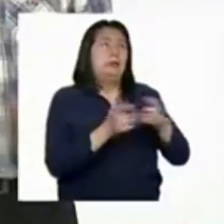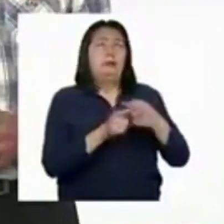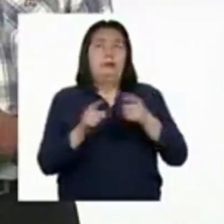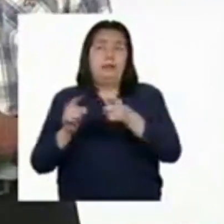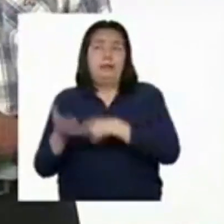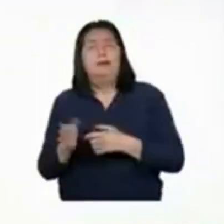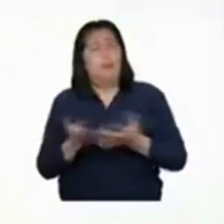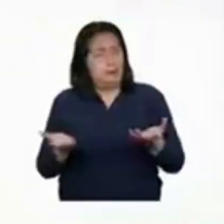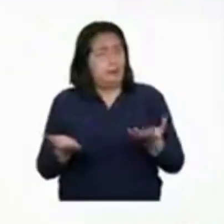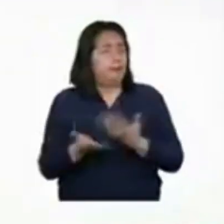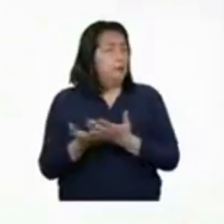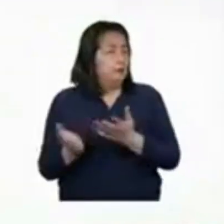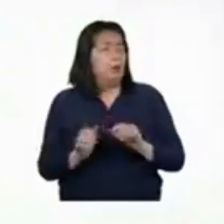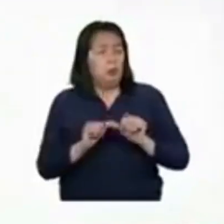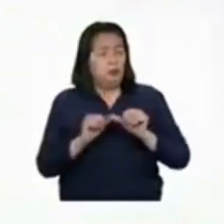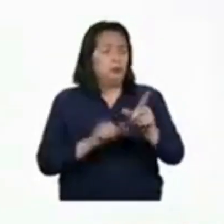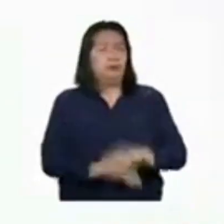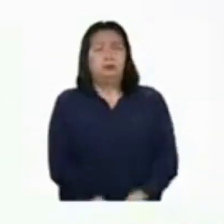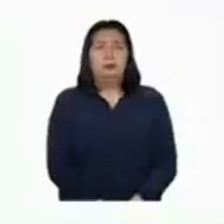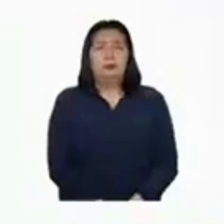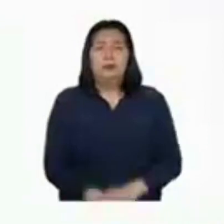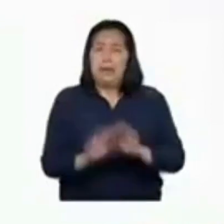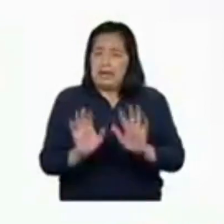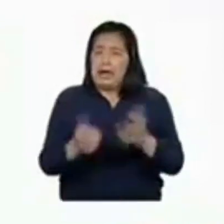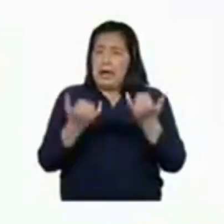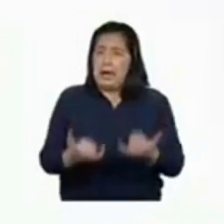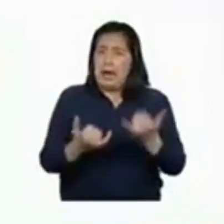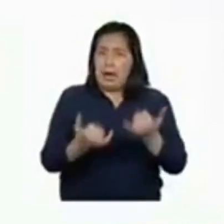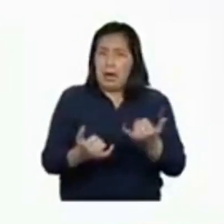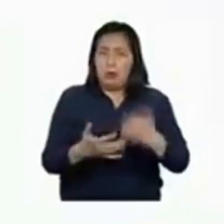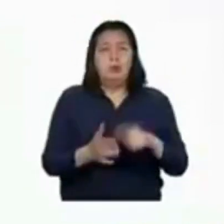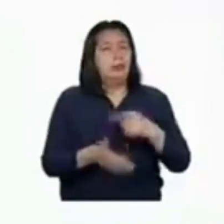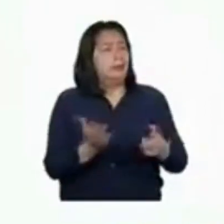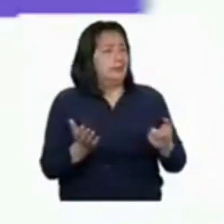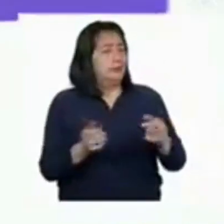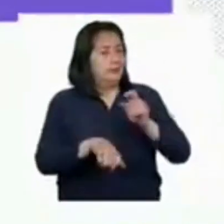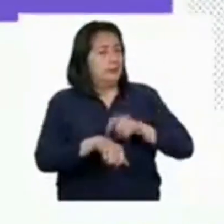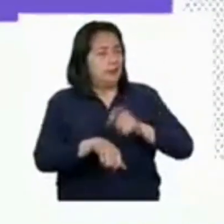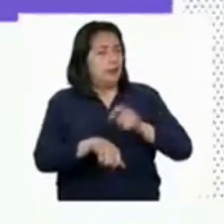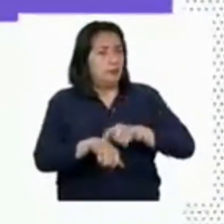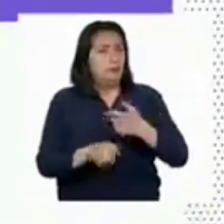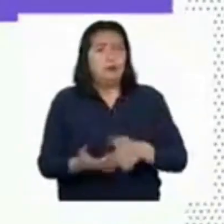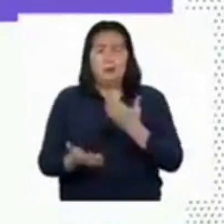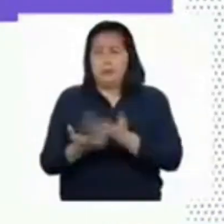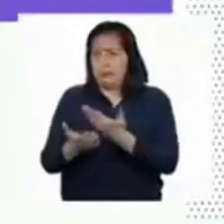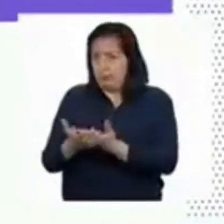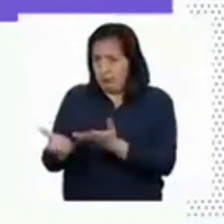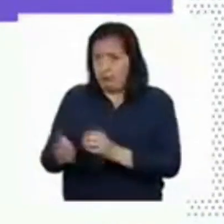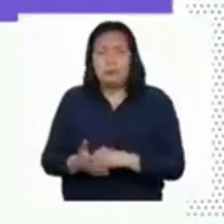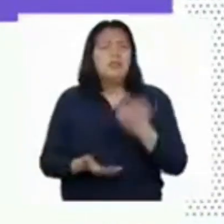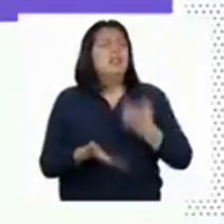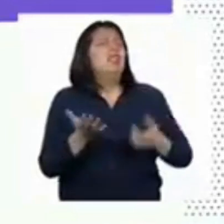para justificarla. Continuemos. Es el momento de los argumentos. ¿Qué argumentos usarías